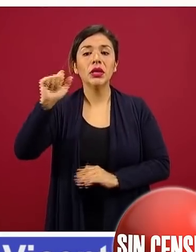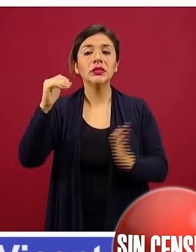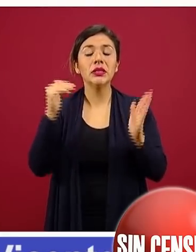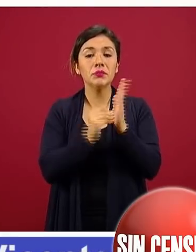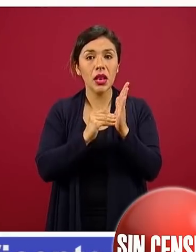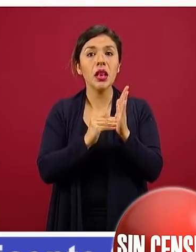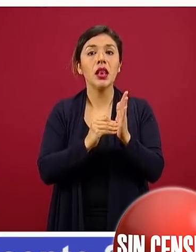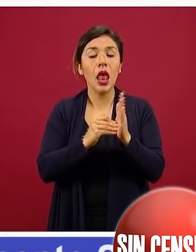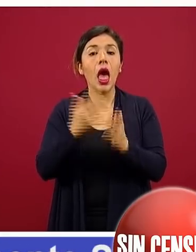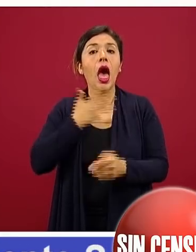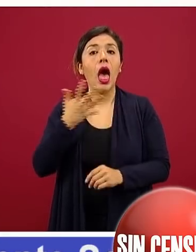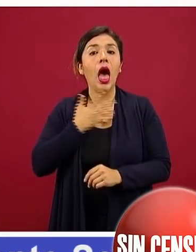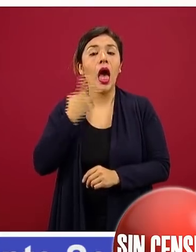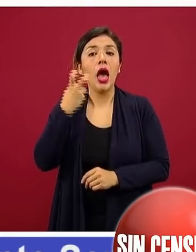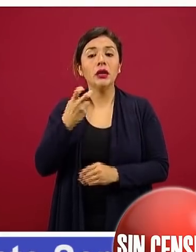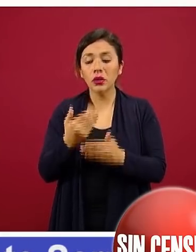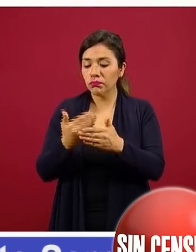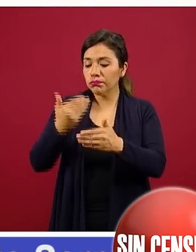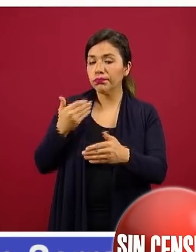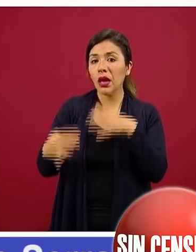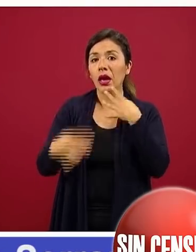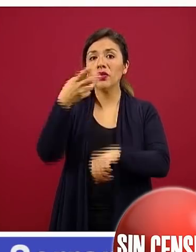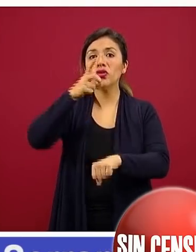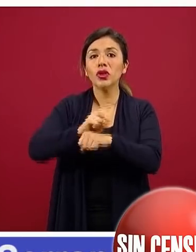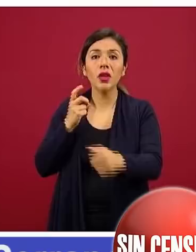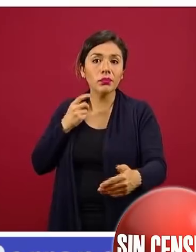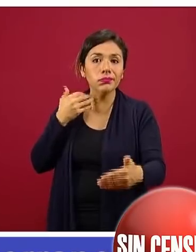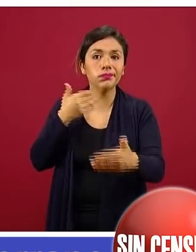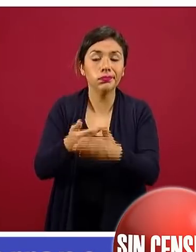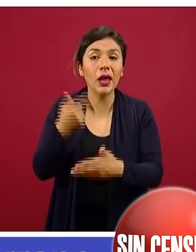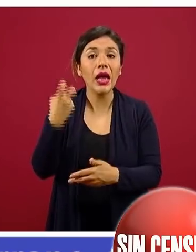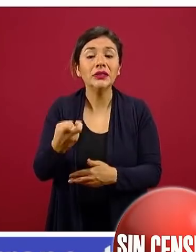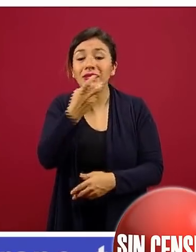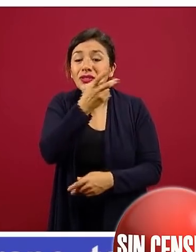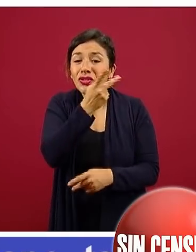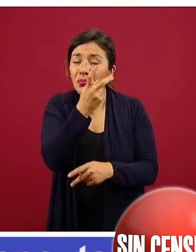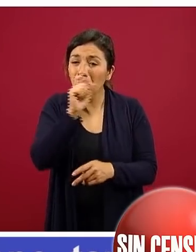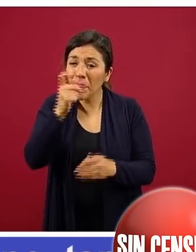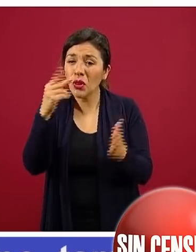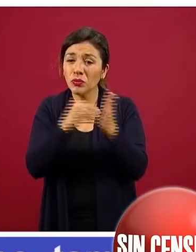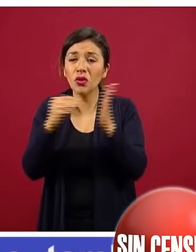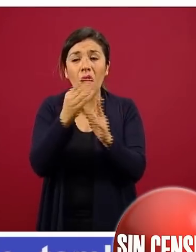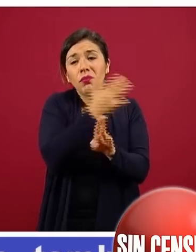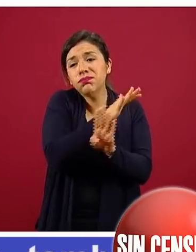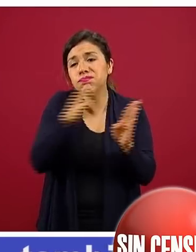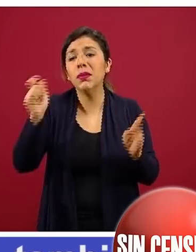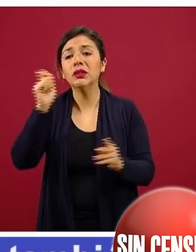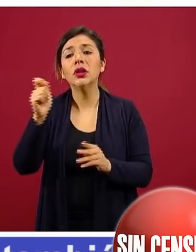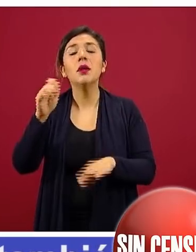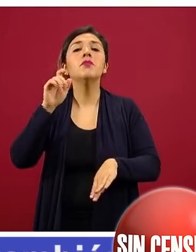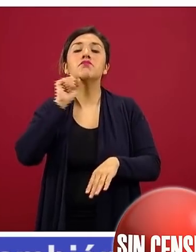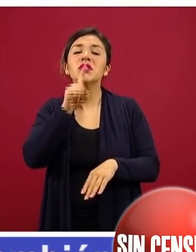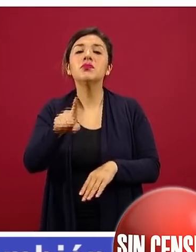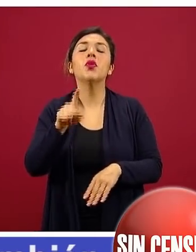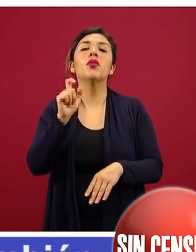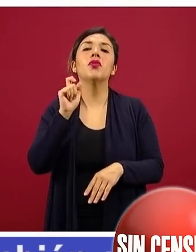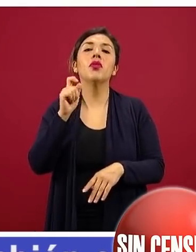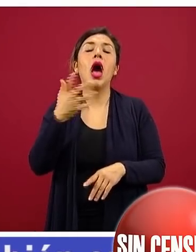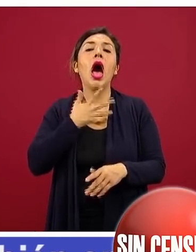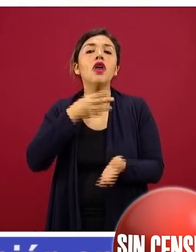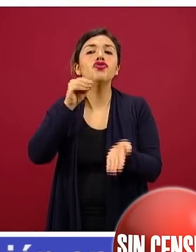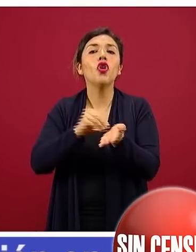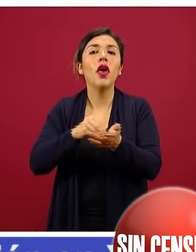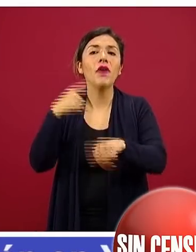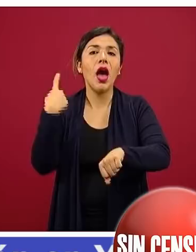2.196.000, lo han tenido en los últimos 14 días. Esta es la parte activa de la epidemia. Todas las demás personas ya